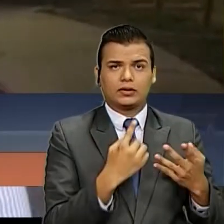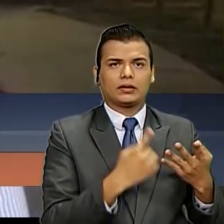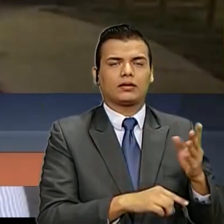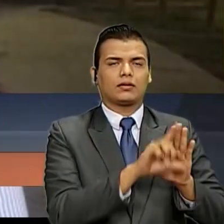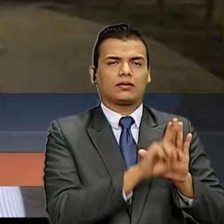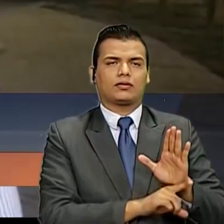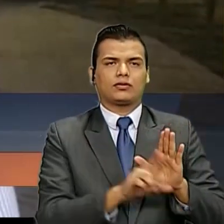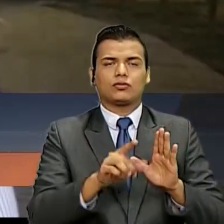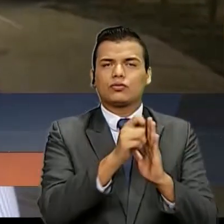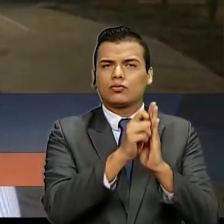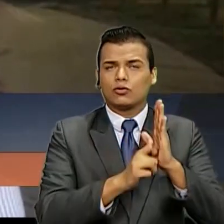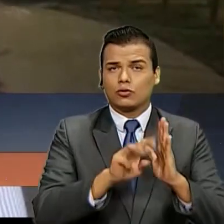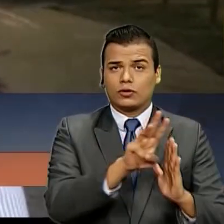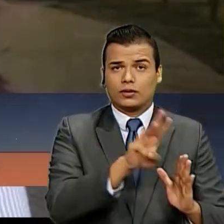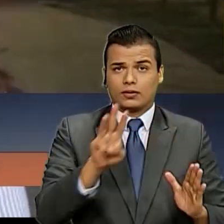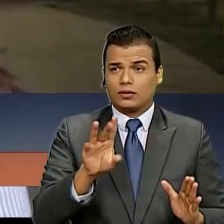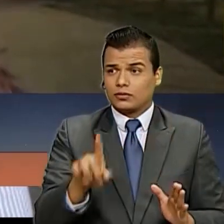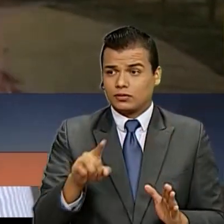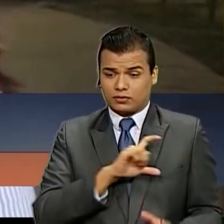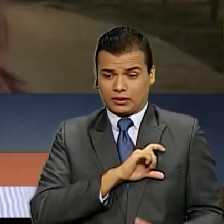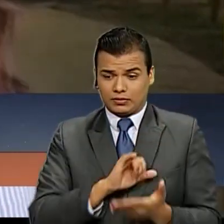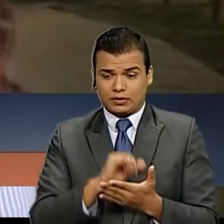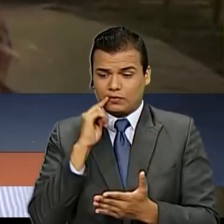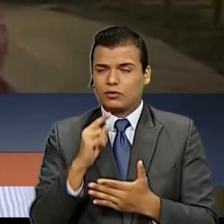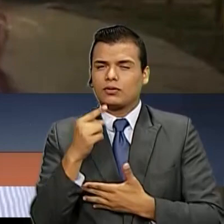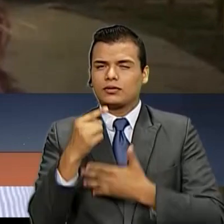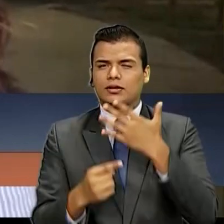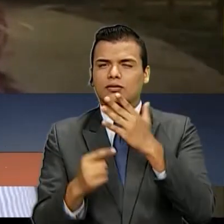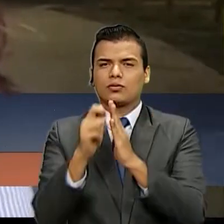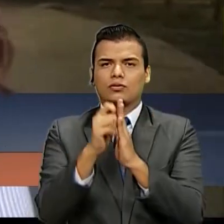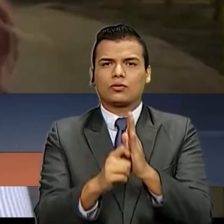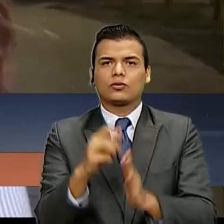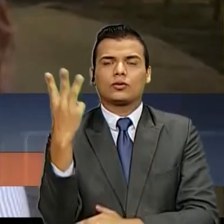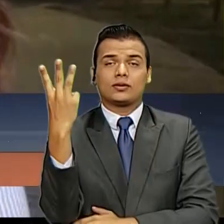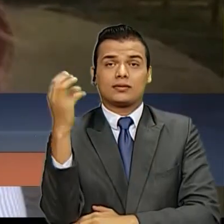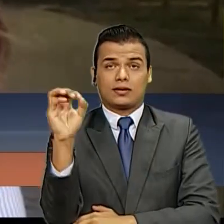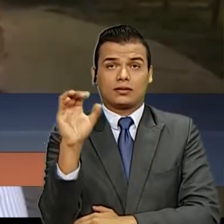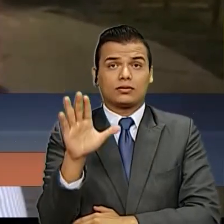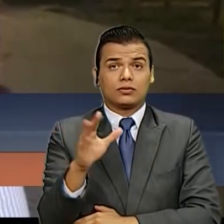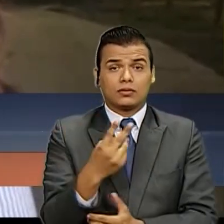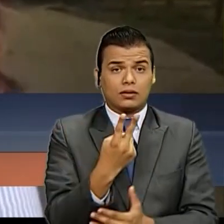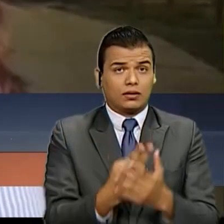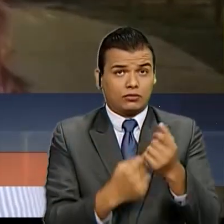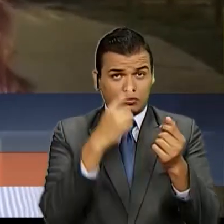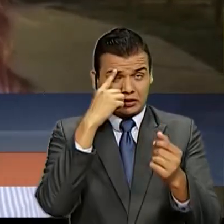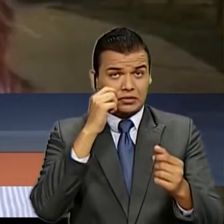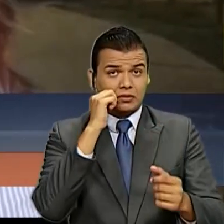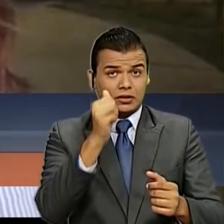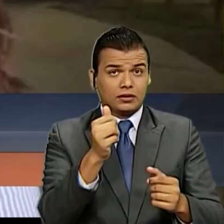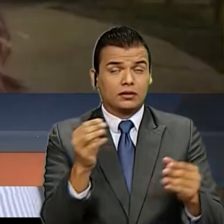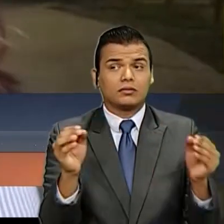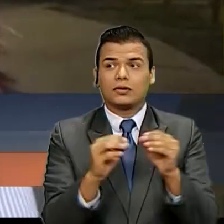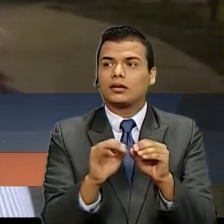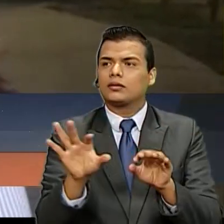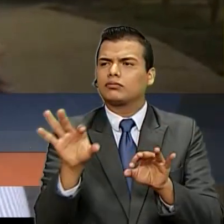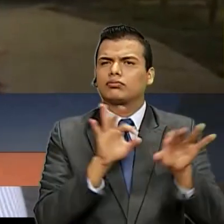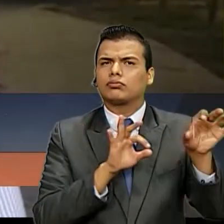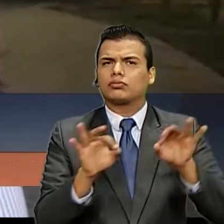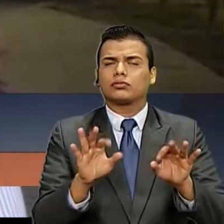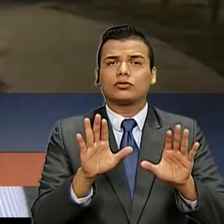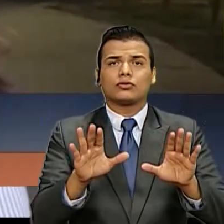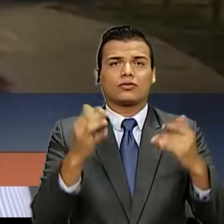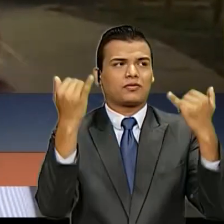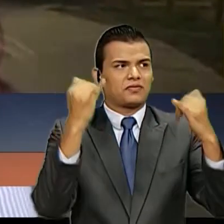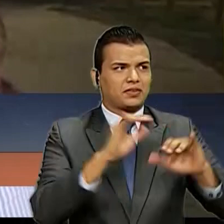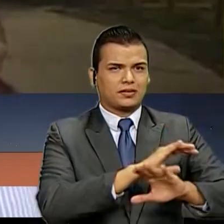con 33 puntos, mientras Deportivo Cali quedó sexto con 30 unidades. Ambos esperan mañana el sorteo final, cuando